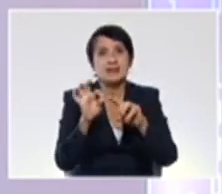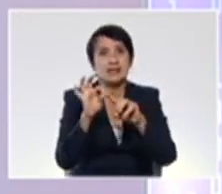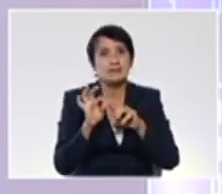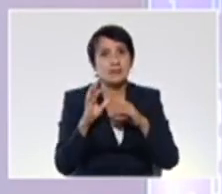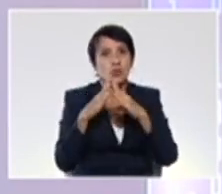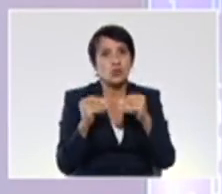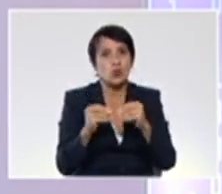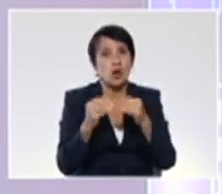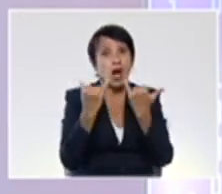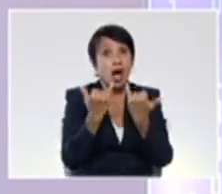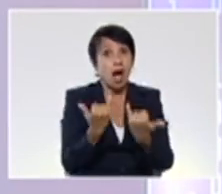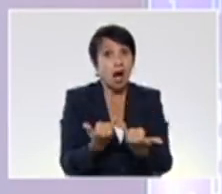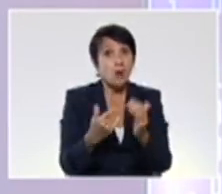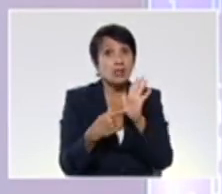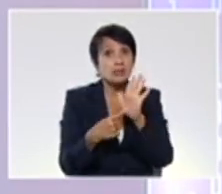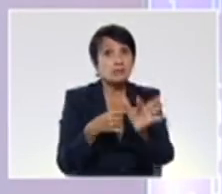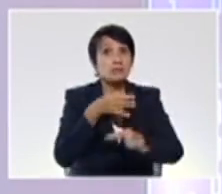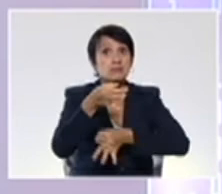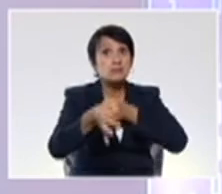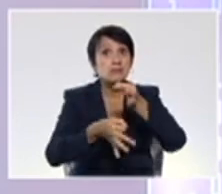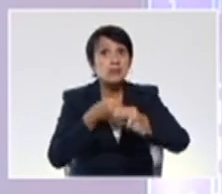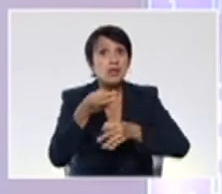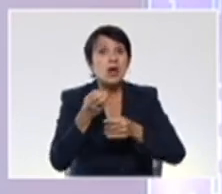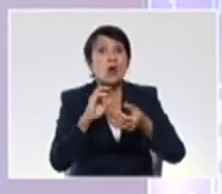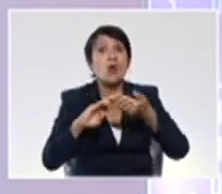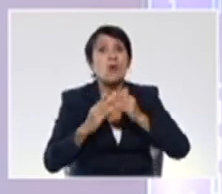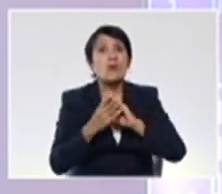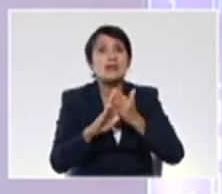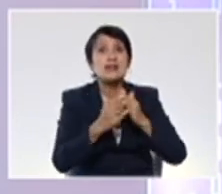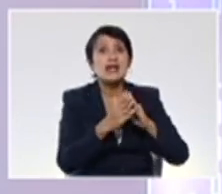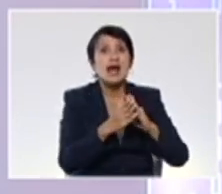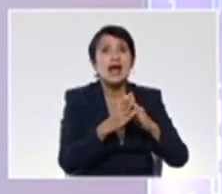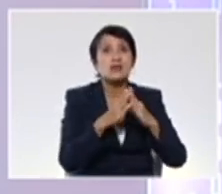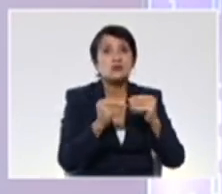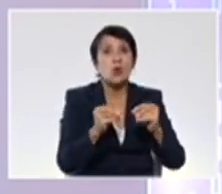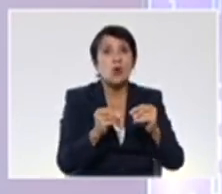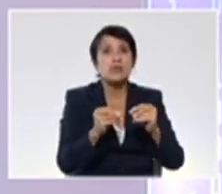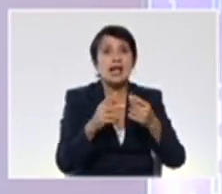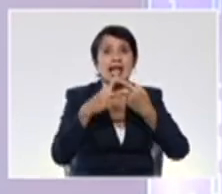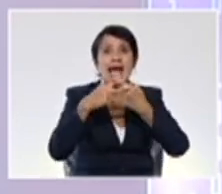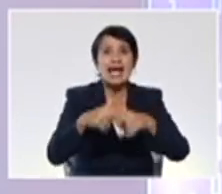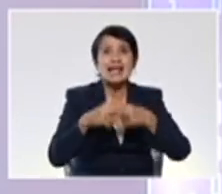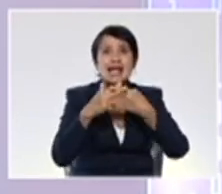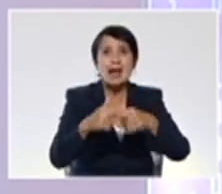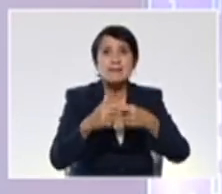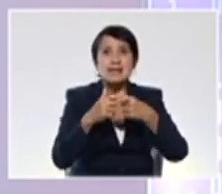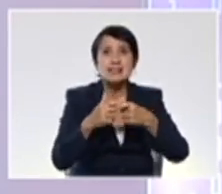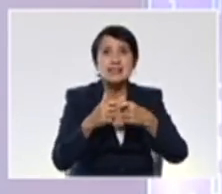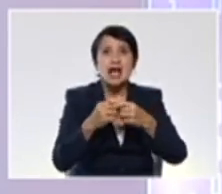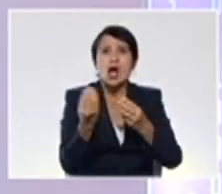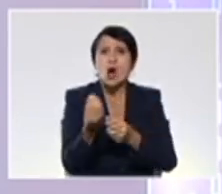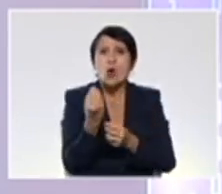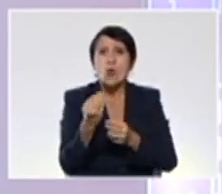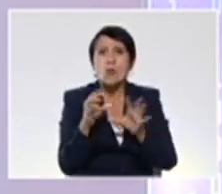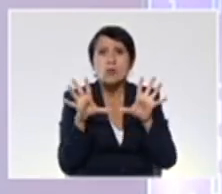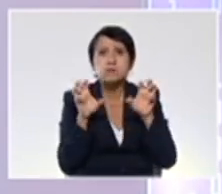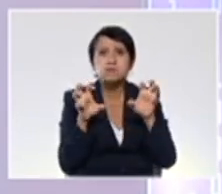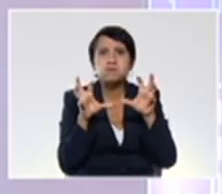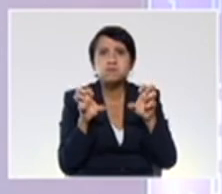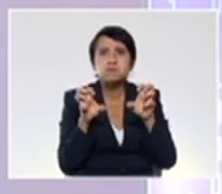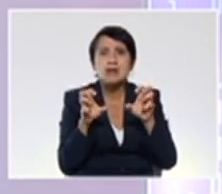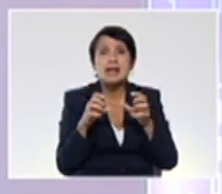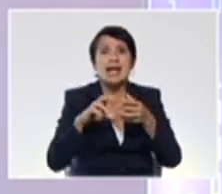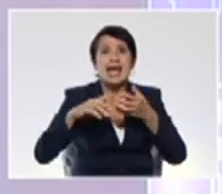especial. Pero esta vez hablaremos también de comunidad desde las perspectivas de las herramientas, de las adaptaciones, pero también de